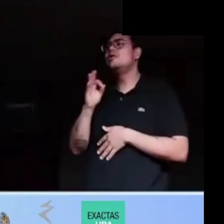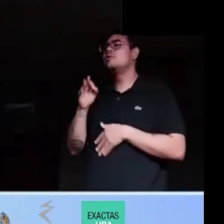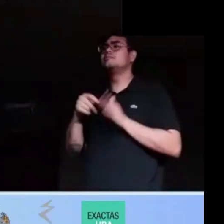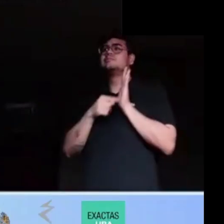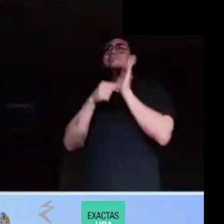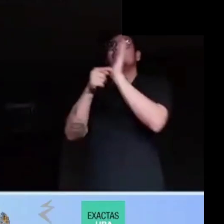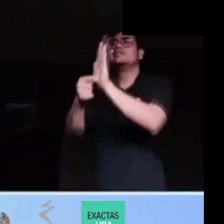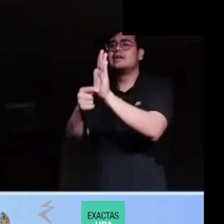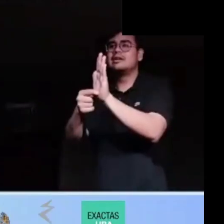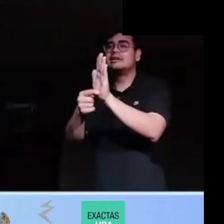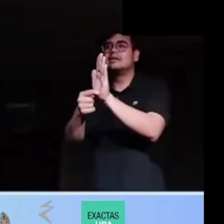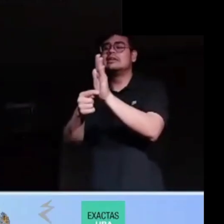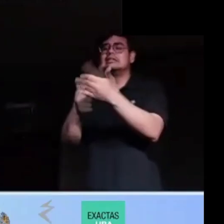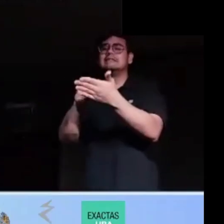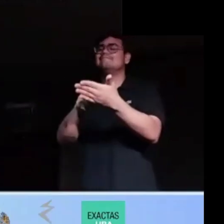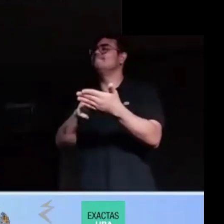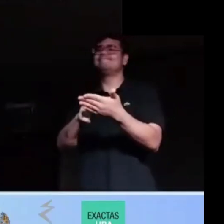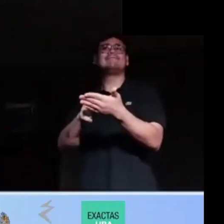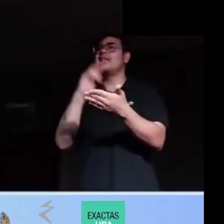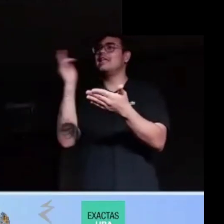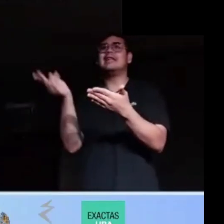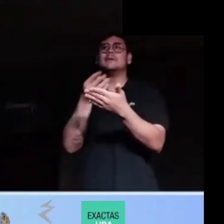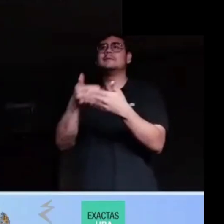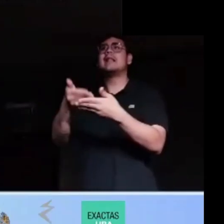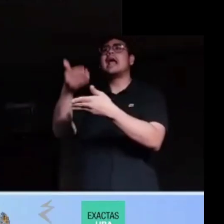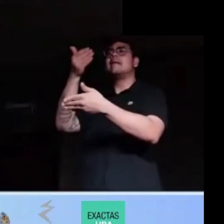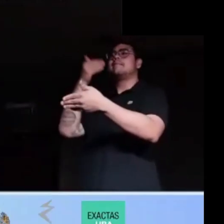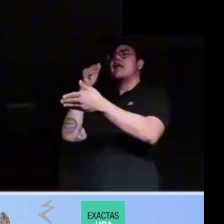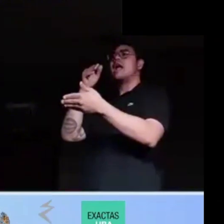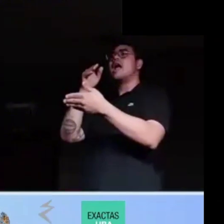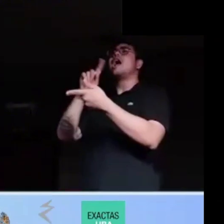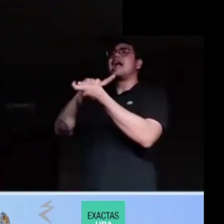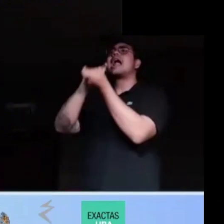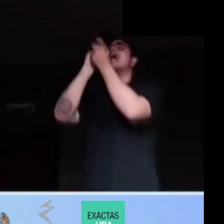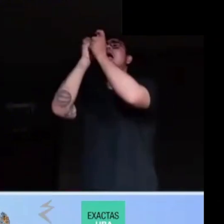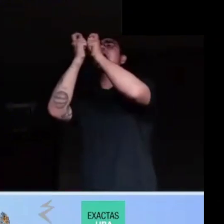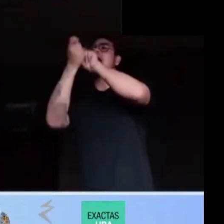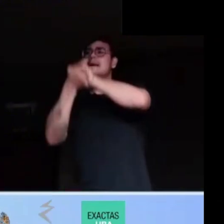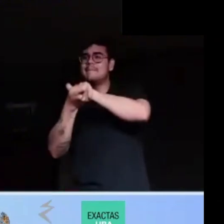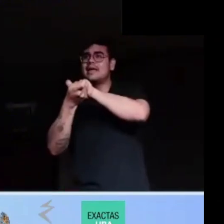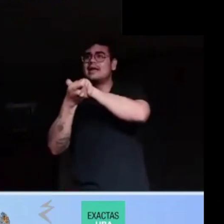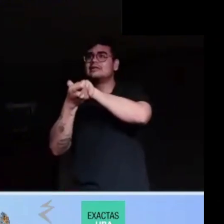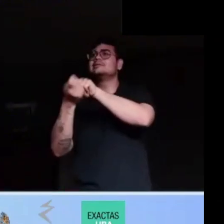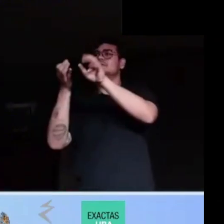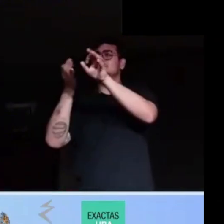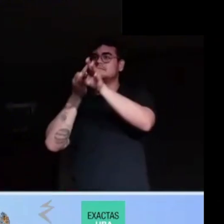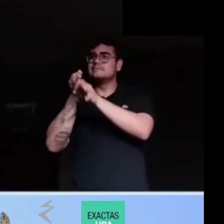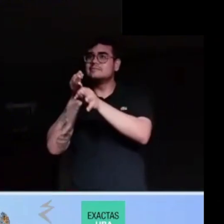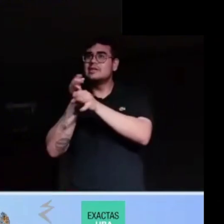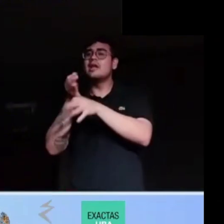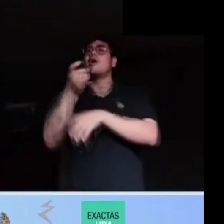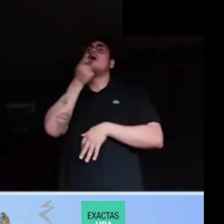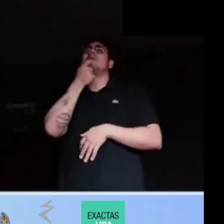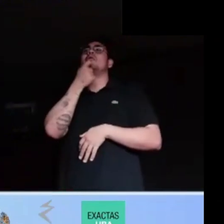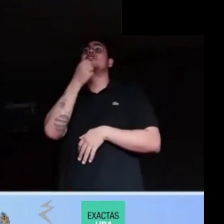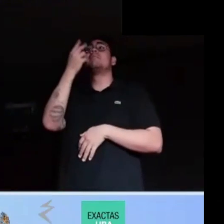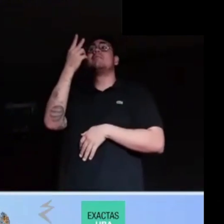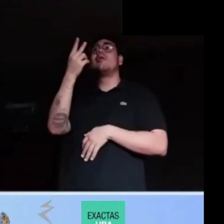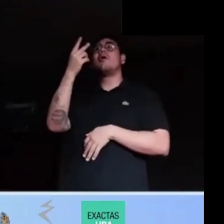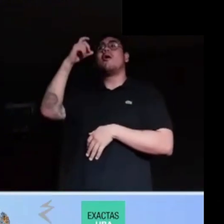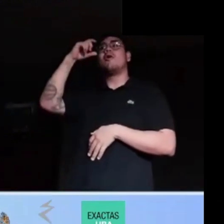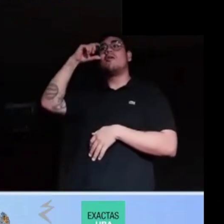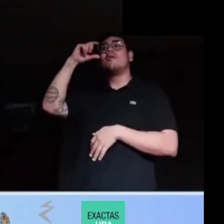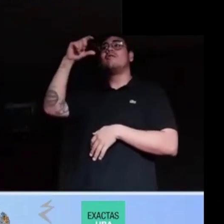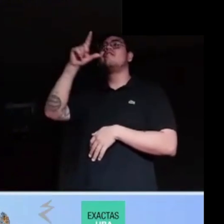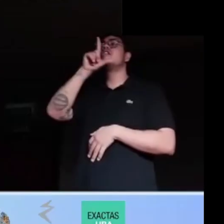vuelta para atrás. Entonces, ¿qué hacemos y cómo introducimos la dirección y el sentido del vector con un juego y